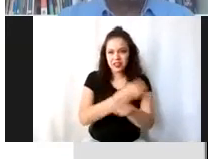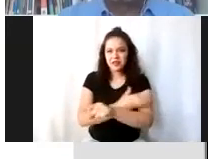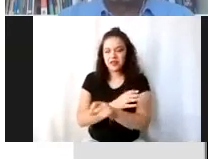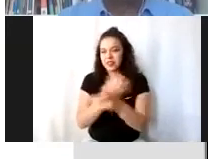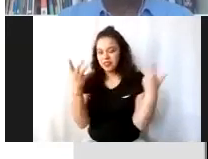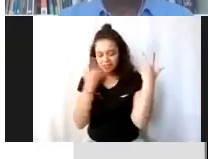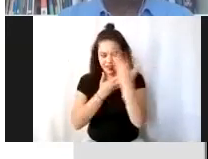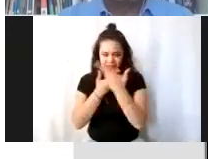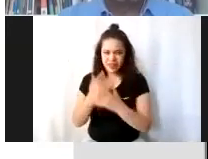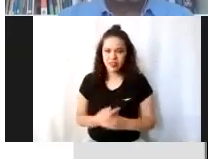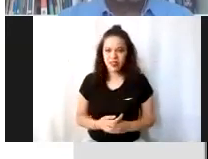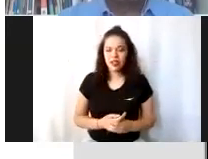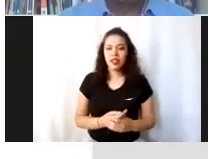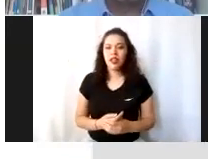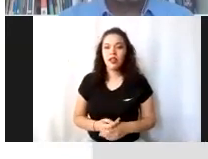nueva función.